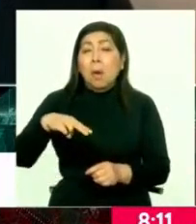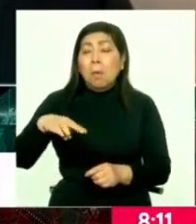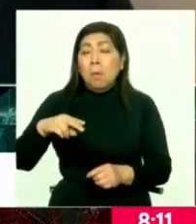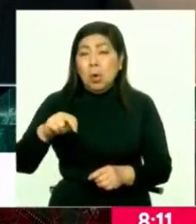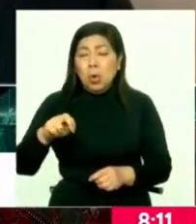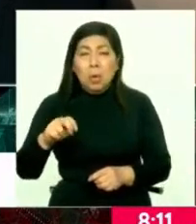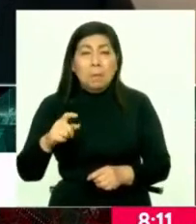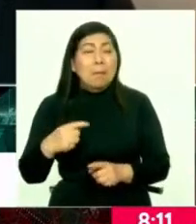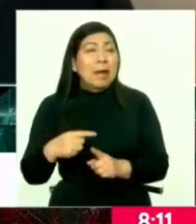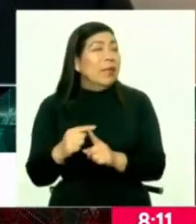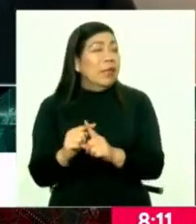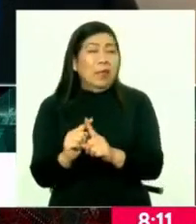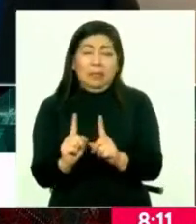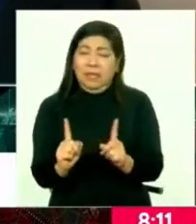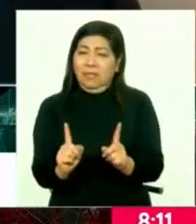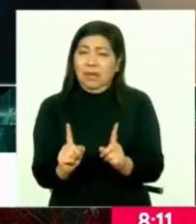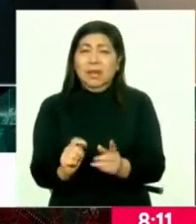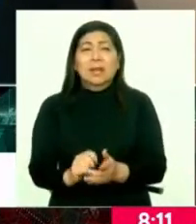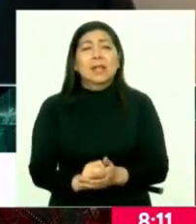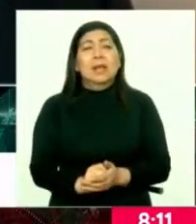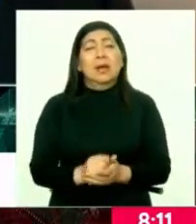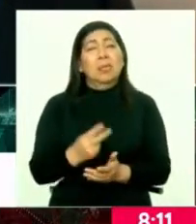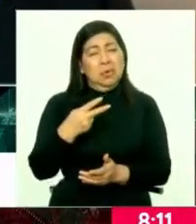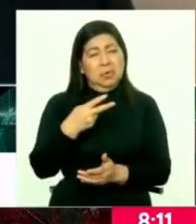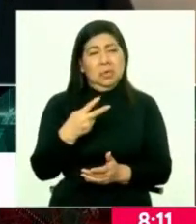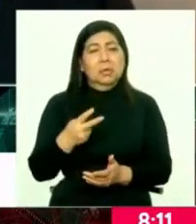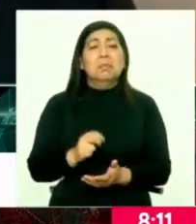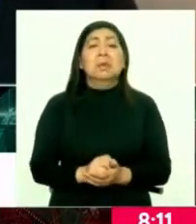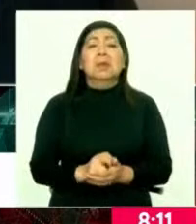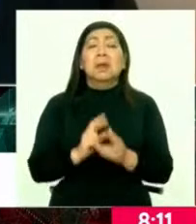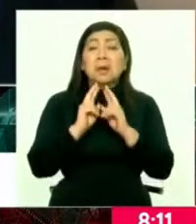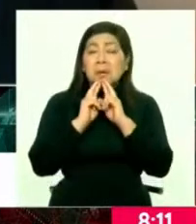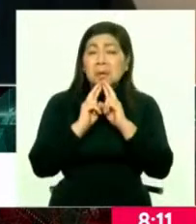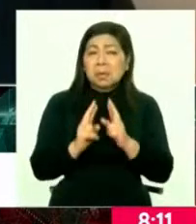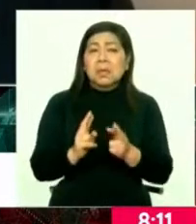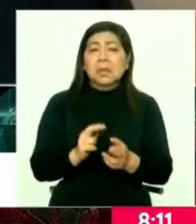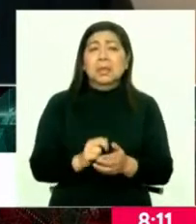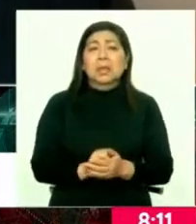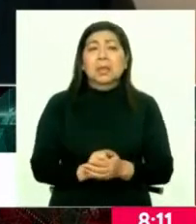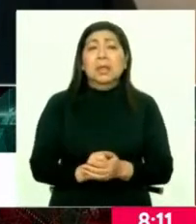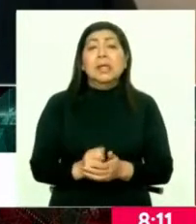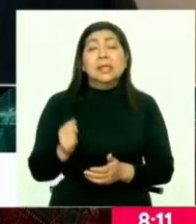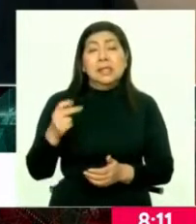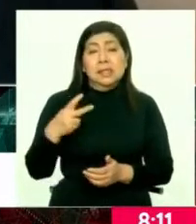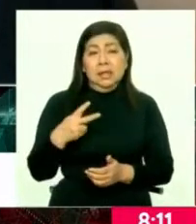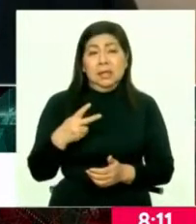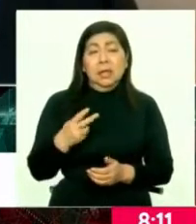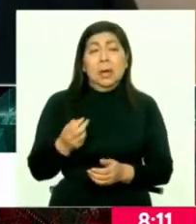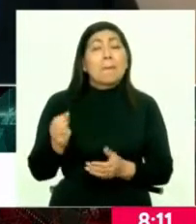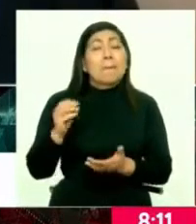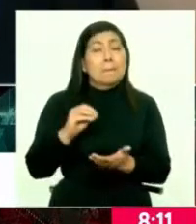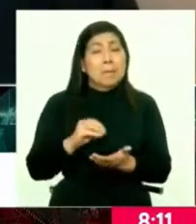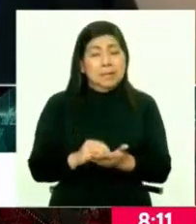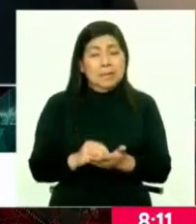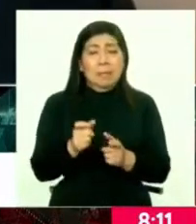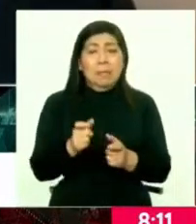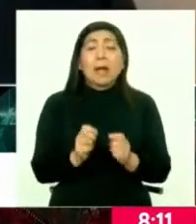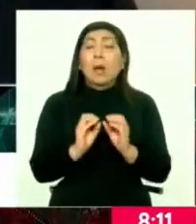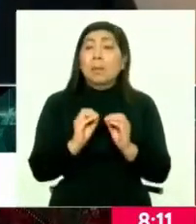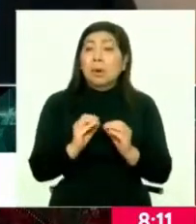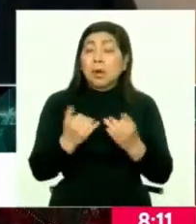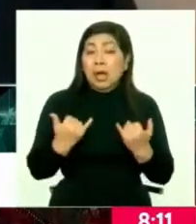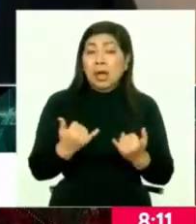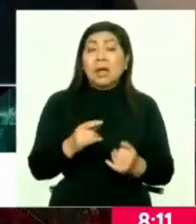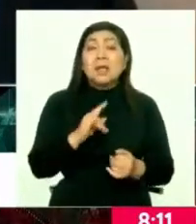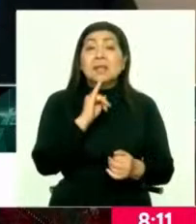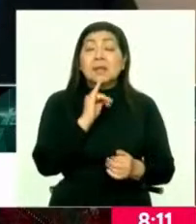que eso lo hemos tenido hasta hace 2 semanas, y la recomendación es una segunda dosis de refuerzo a la población de riesgo,